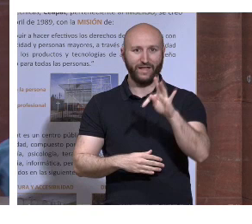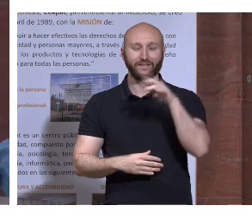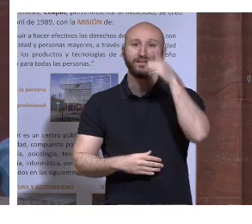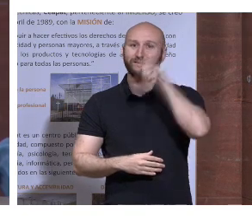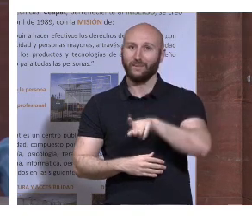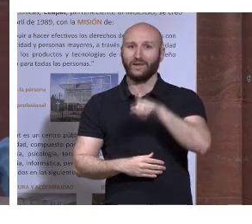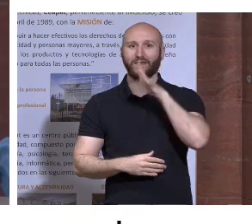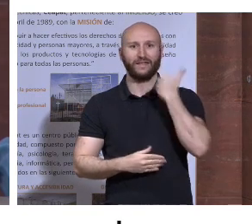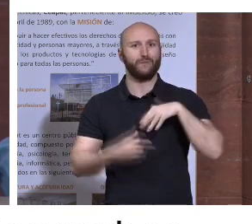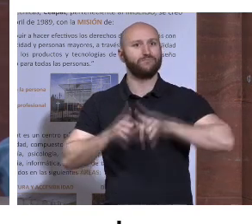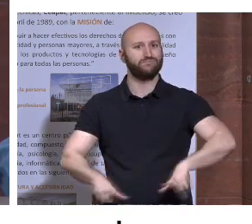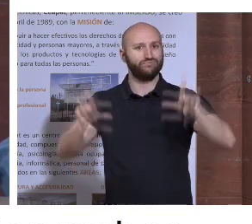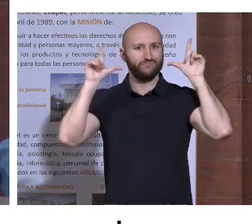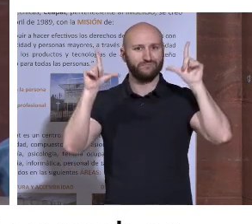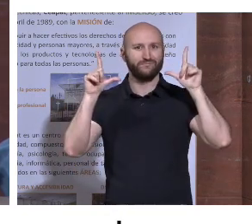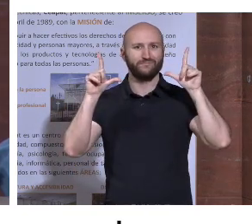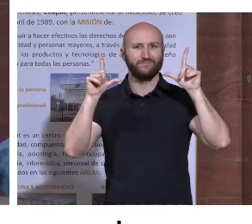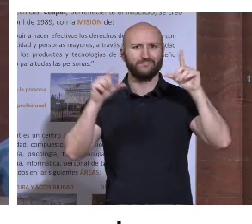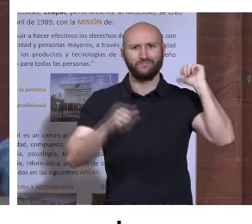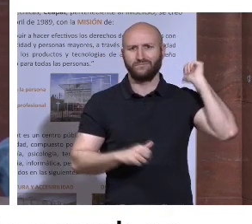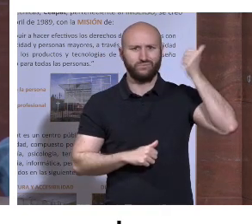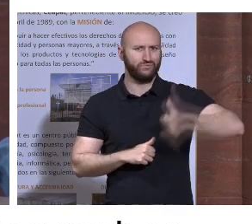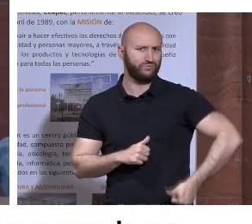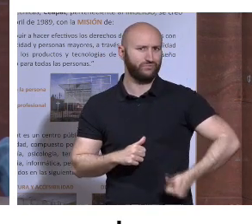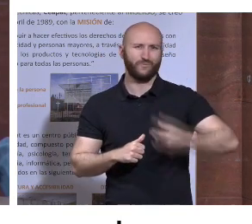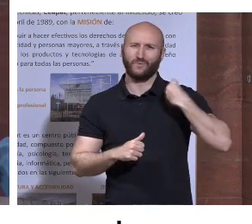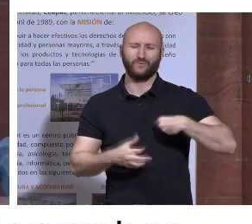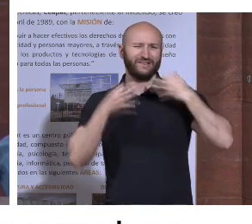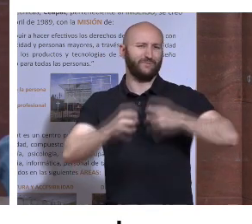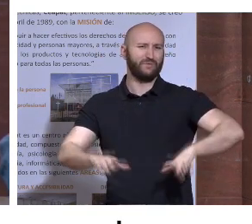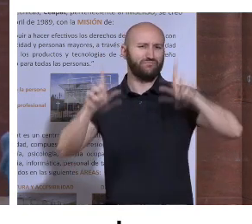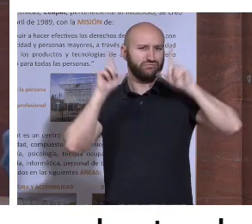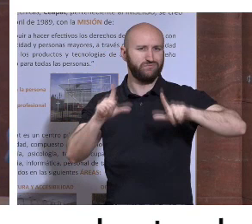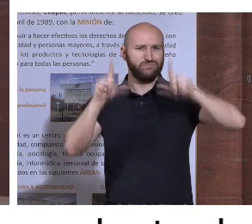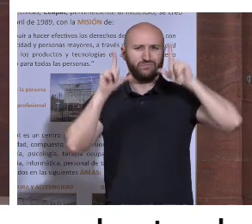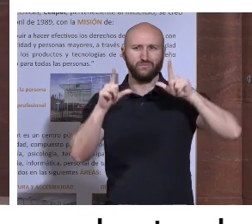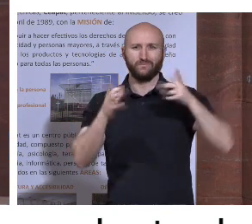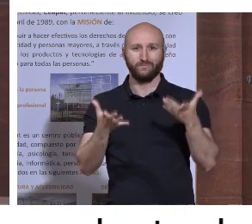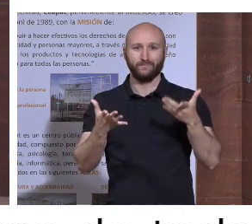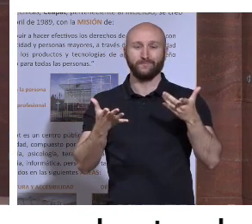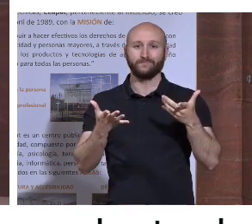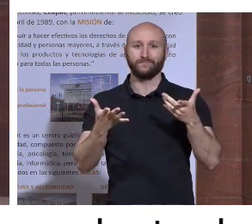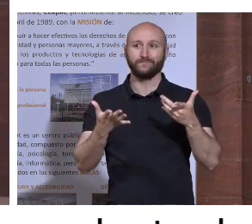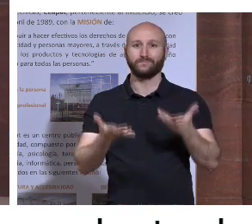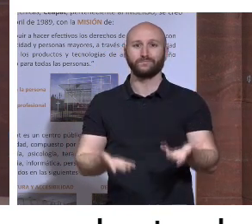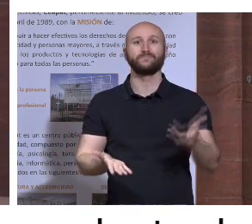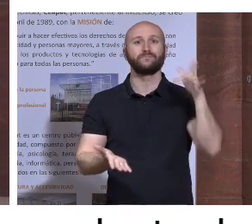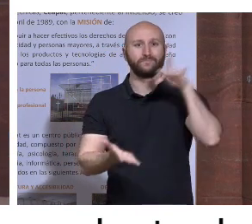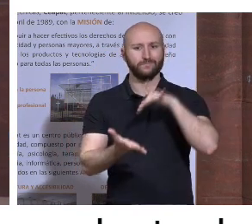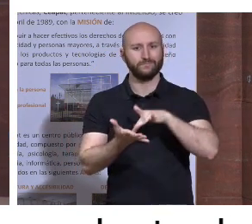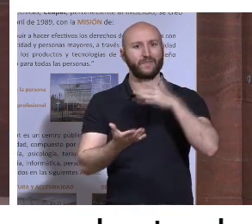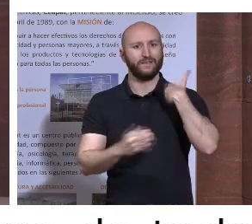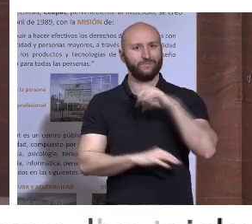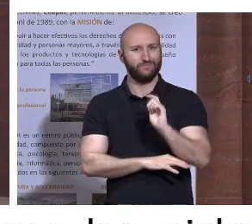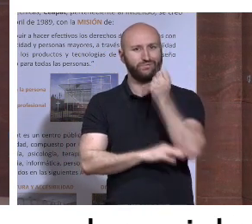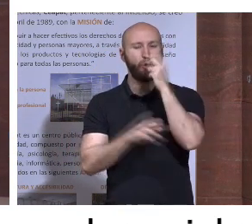sido protagonista a lo largo de toda su historia, todo su recorrido, y que ha sido capaz de los nuevos